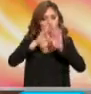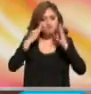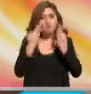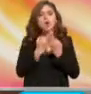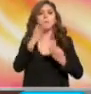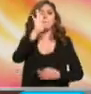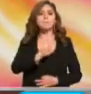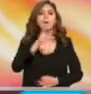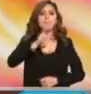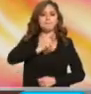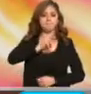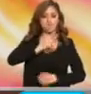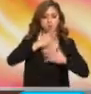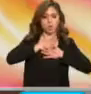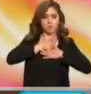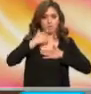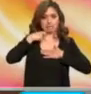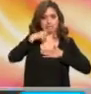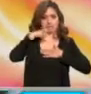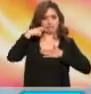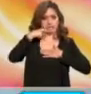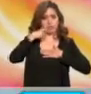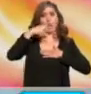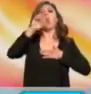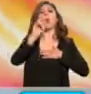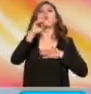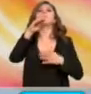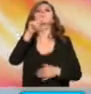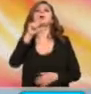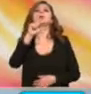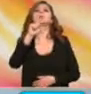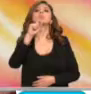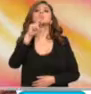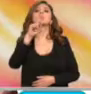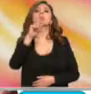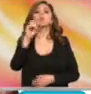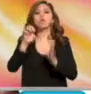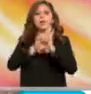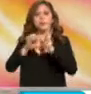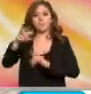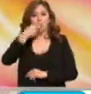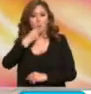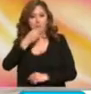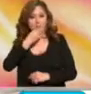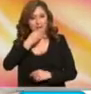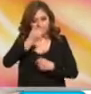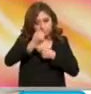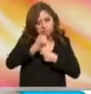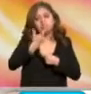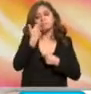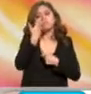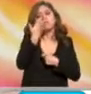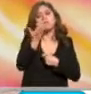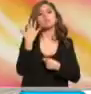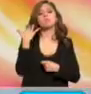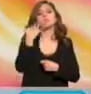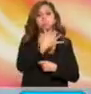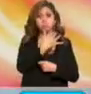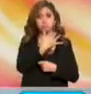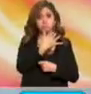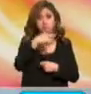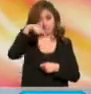masturbación, que es este sexo contigo bueno. mismo. Y el master date, bueno, pero Tranquilo, hombre. algo interesante, el master date no